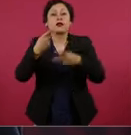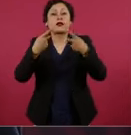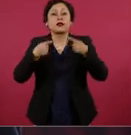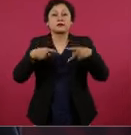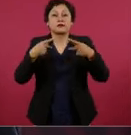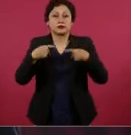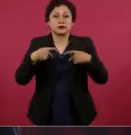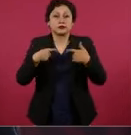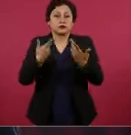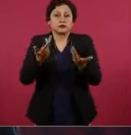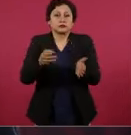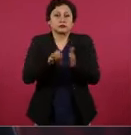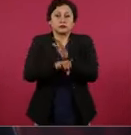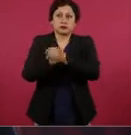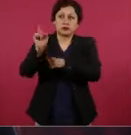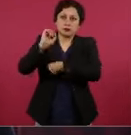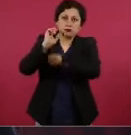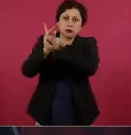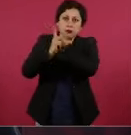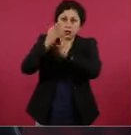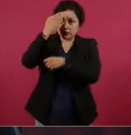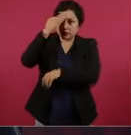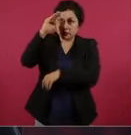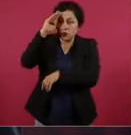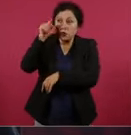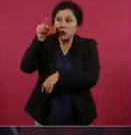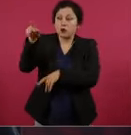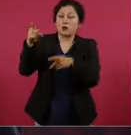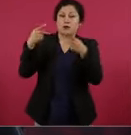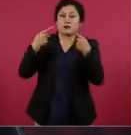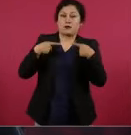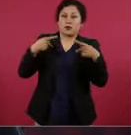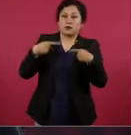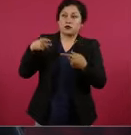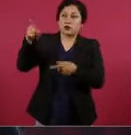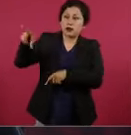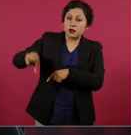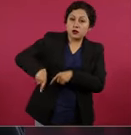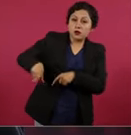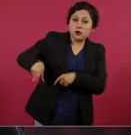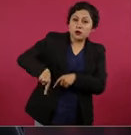porque nos están ayudando,